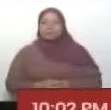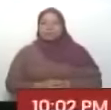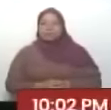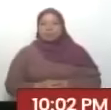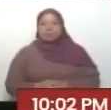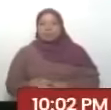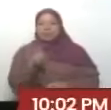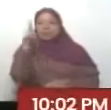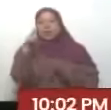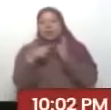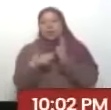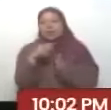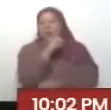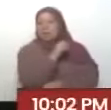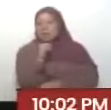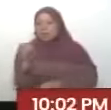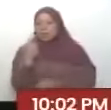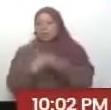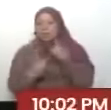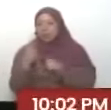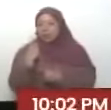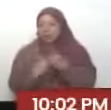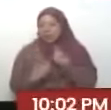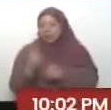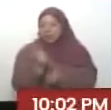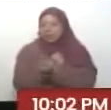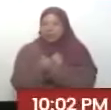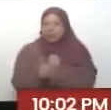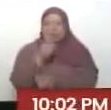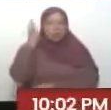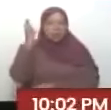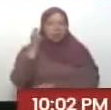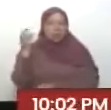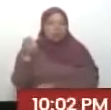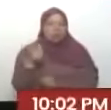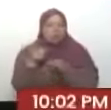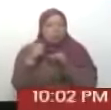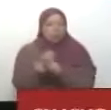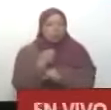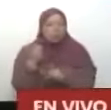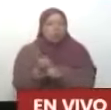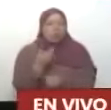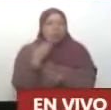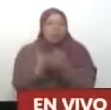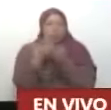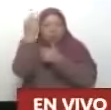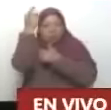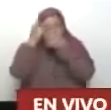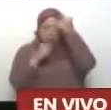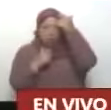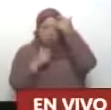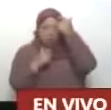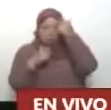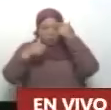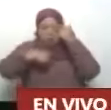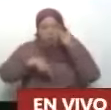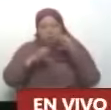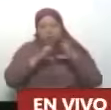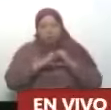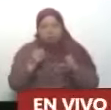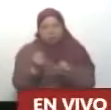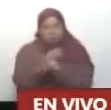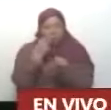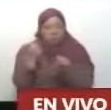Mil colores. Eso es Venezuela. Pluralidad, con amor, con conciencia, con constancia. Gracias, Chávez, por tenernos aquí